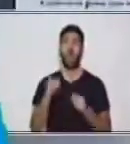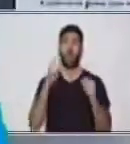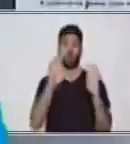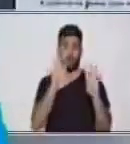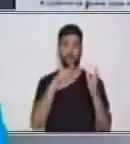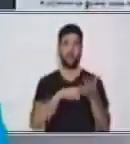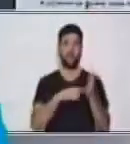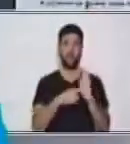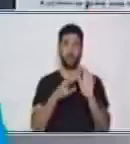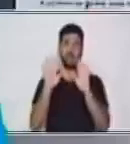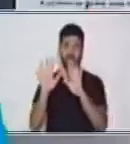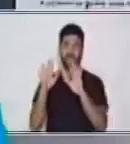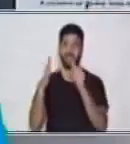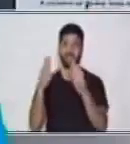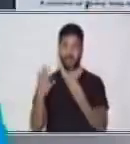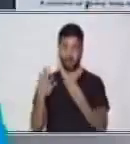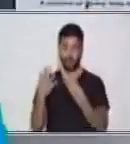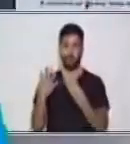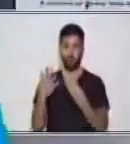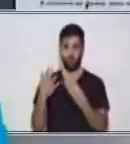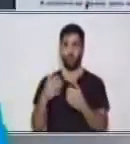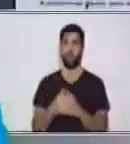18 grados.